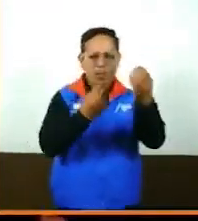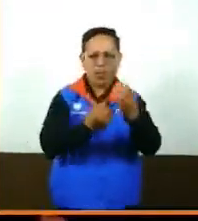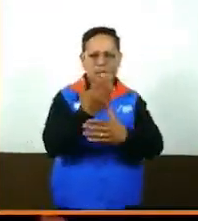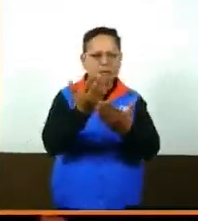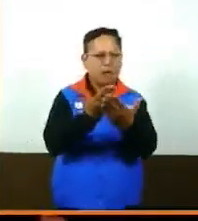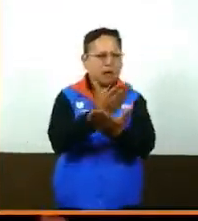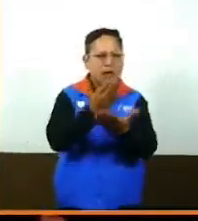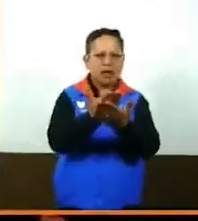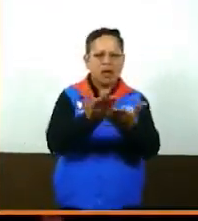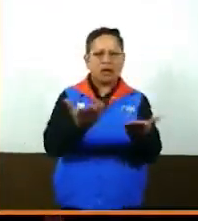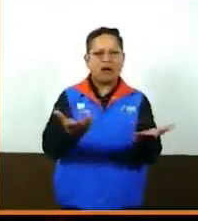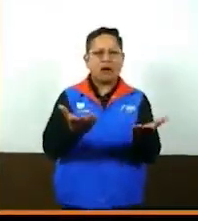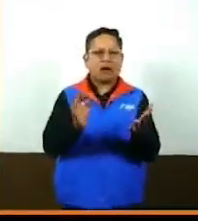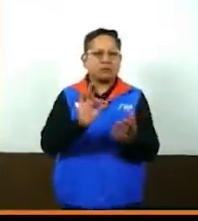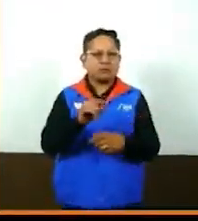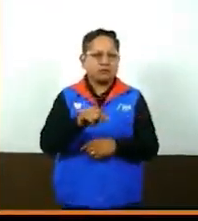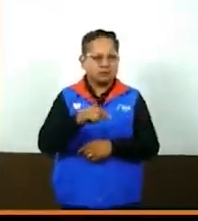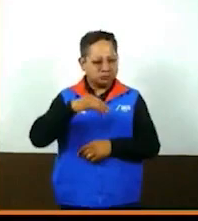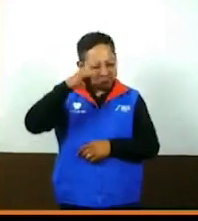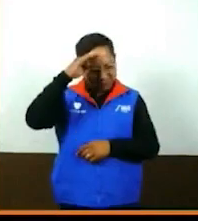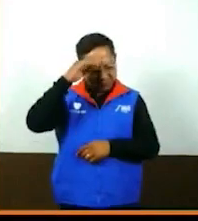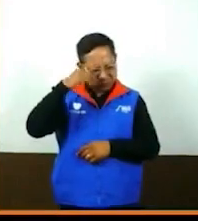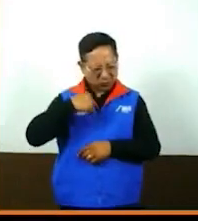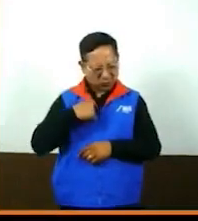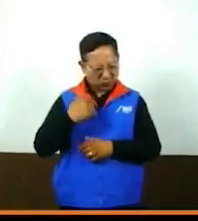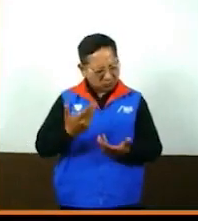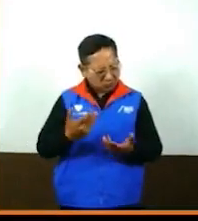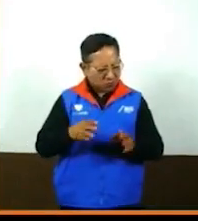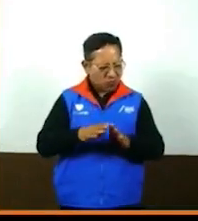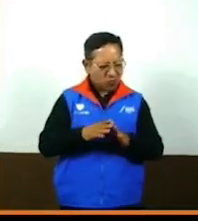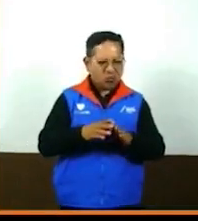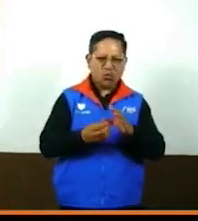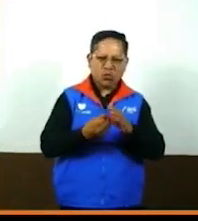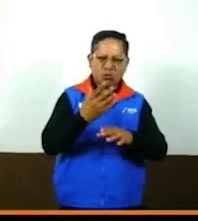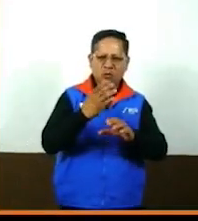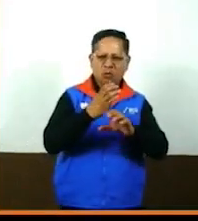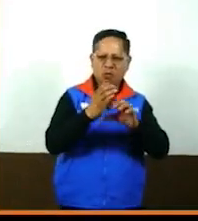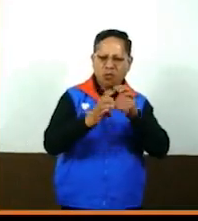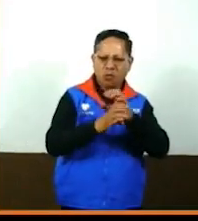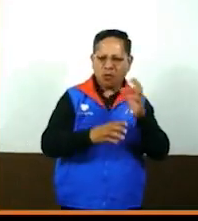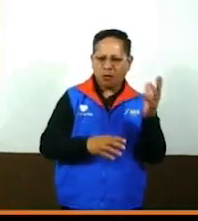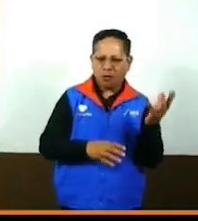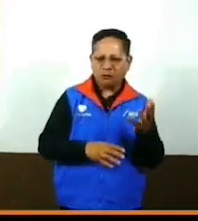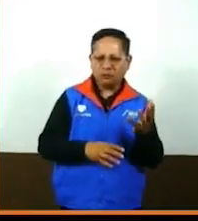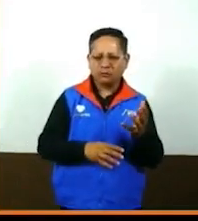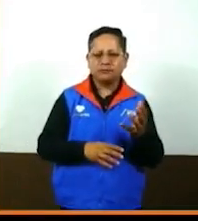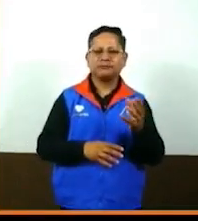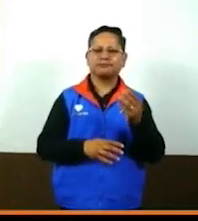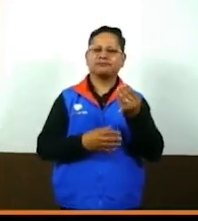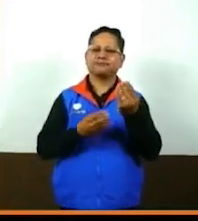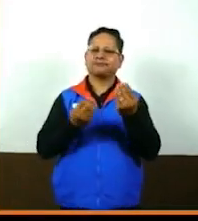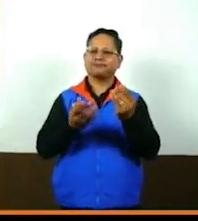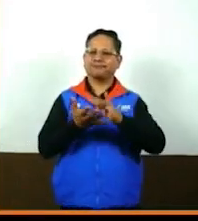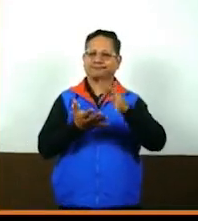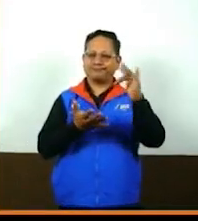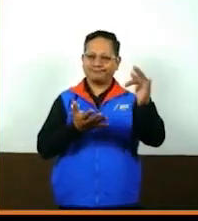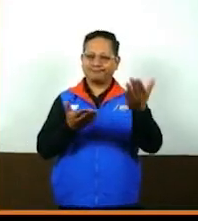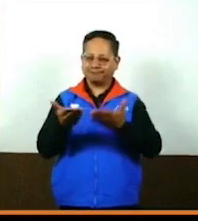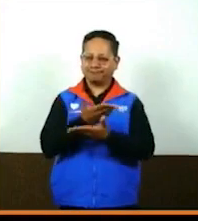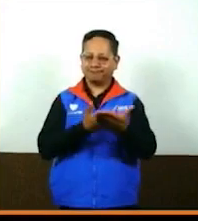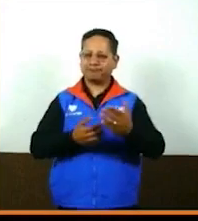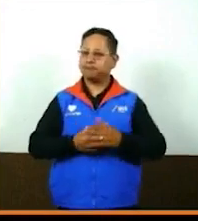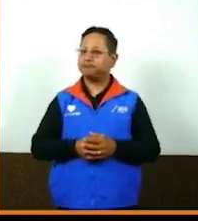empezar a sacar cosas que no habíamos pensado, pensar fuera del hilo si queremos crear realmente una disrupción en nuestros modelos de negocio. Muchas gracias, Laura, por